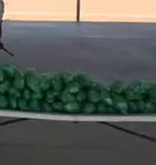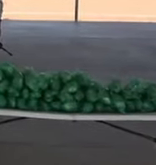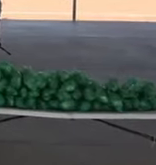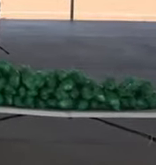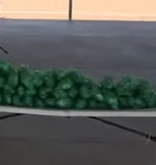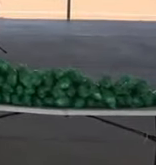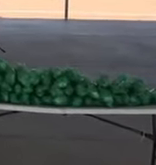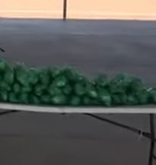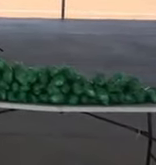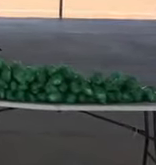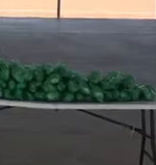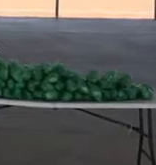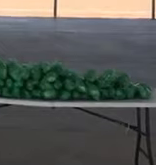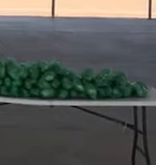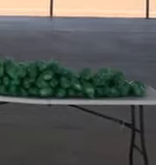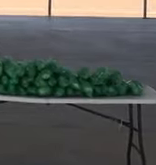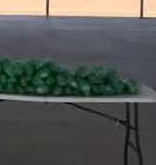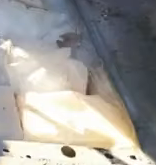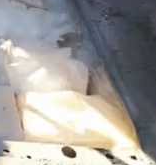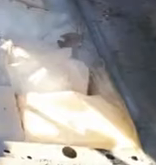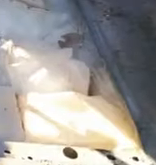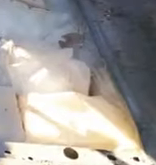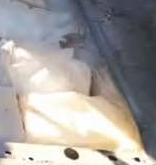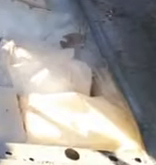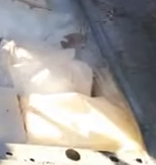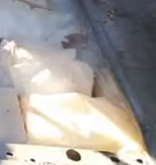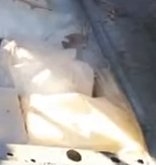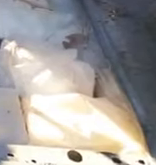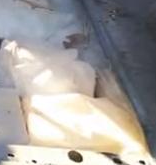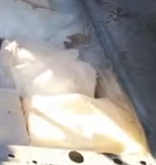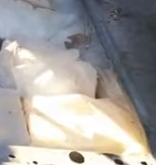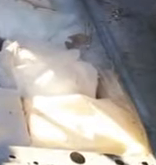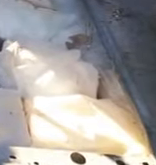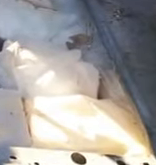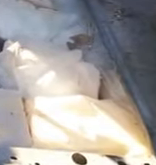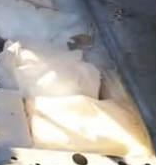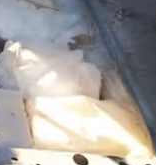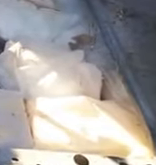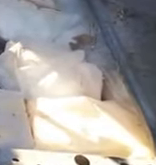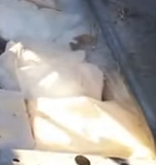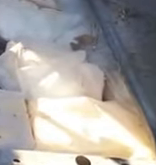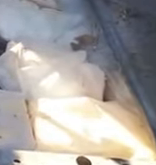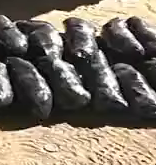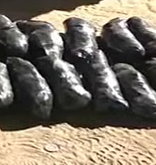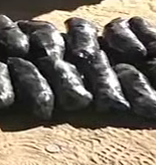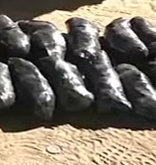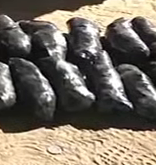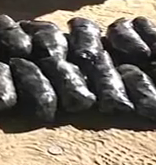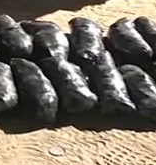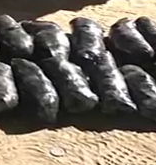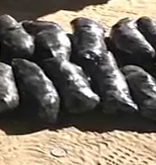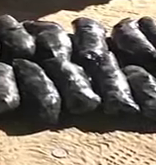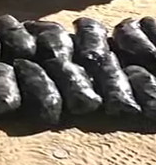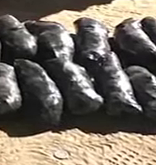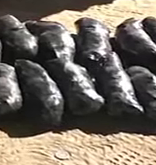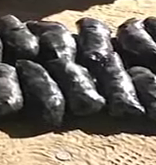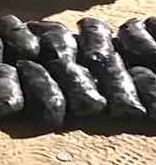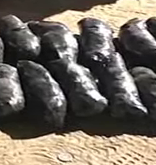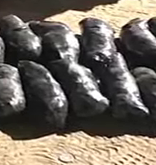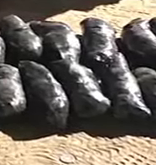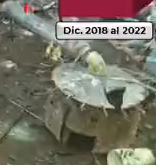afectación económica causada a las estructuras criminales por el aseguramiento de estas tres drogas es superior a los 122